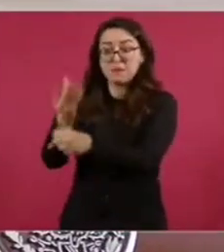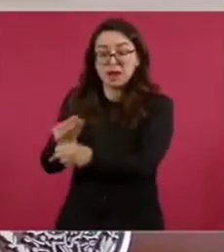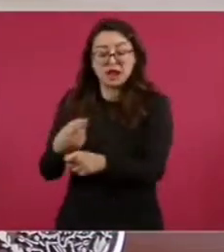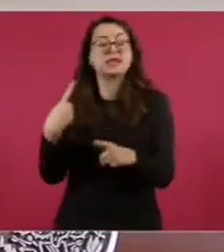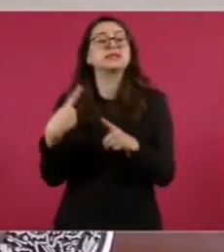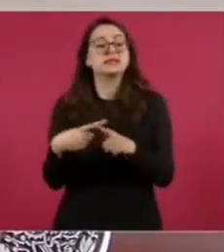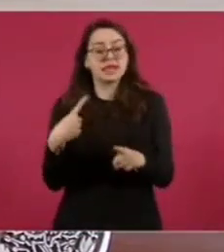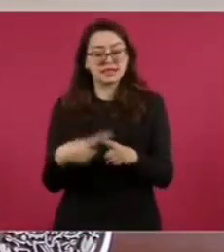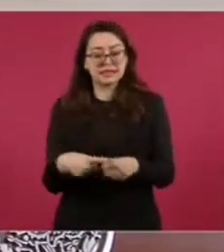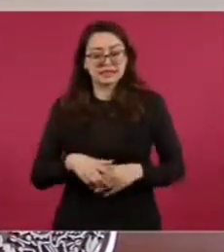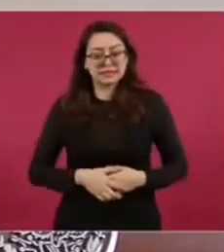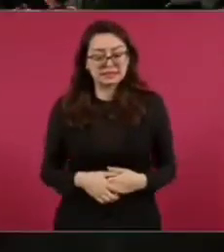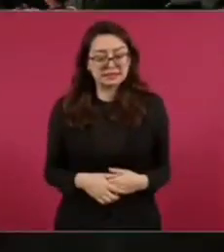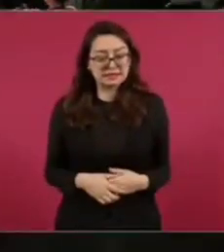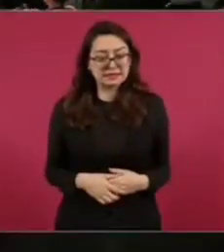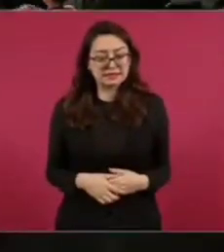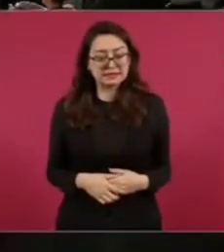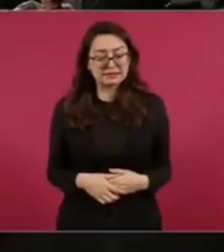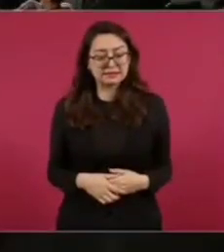Que cuando